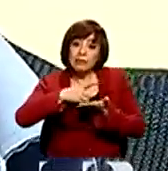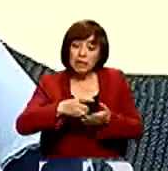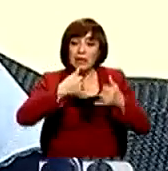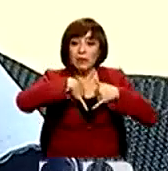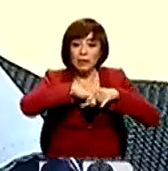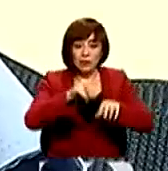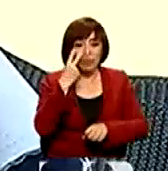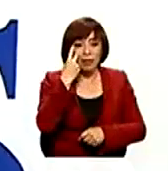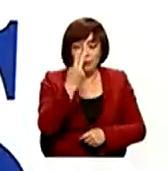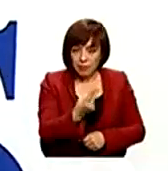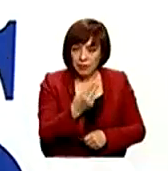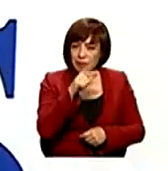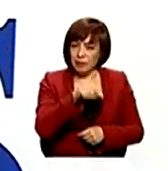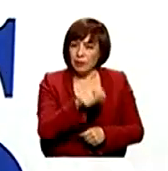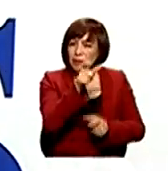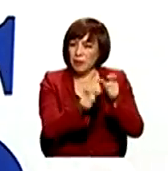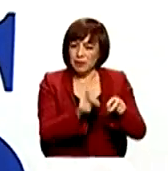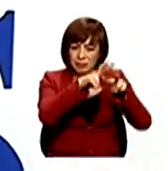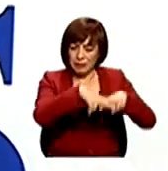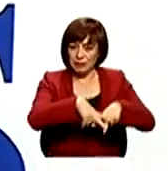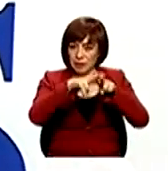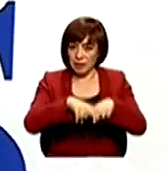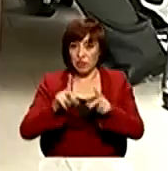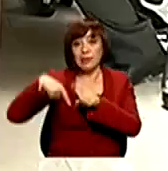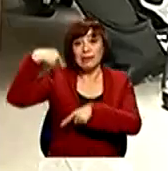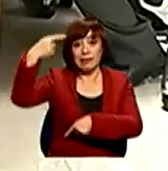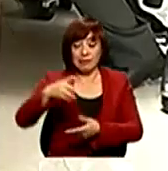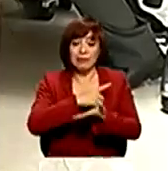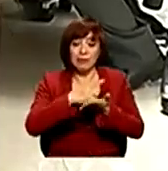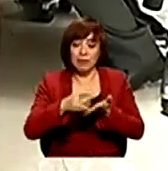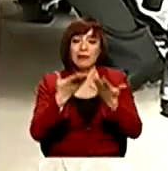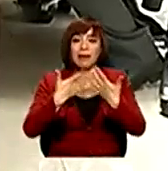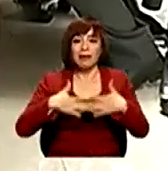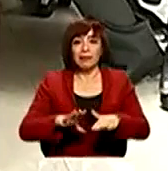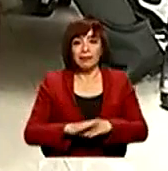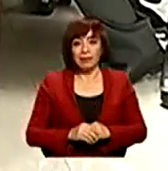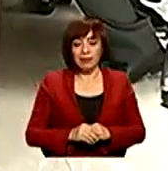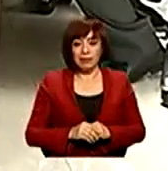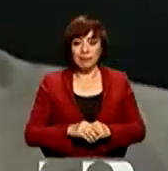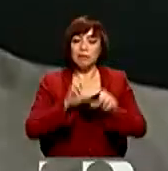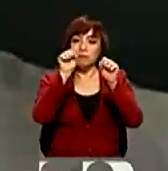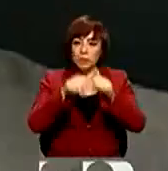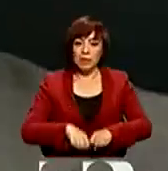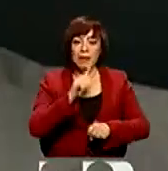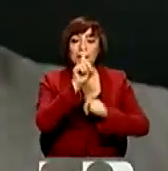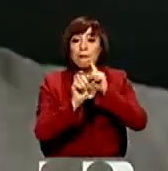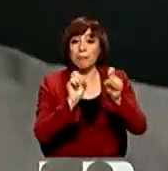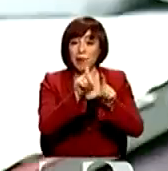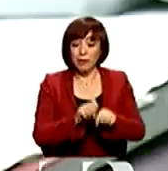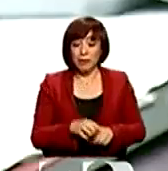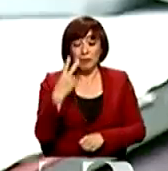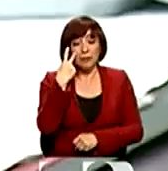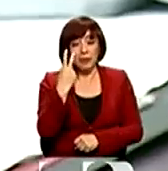las impugnaciones y la subsiguiente semana se realizarían las audiencias para